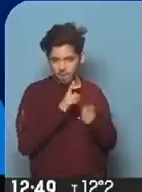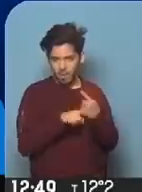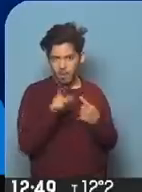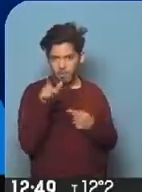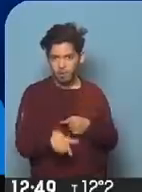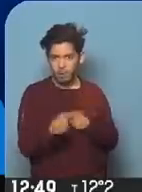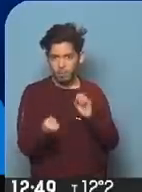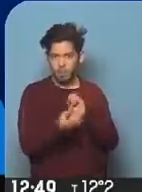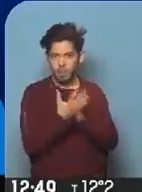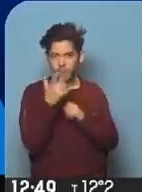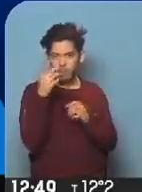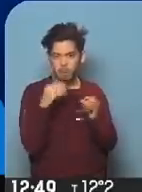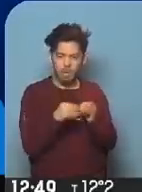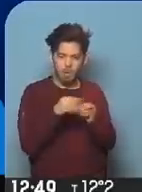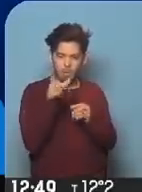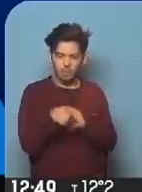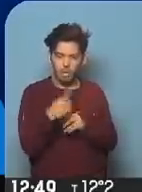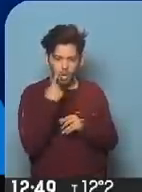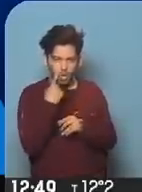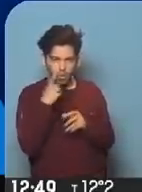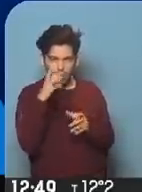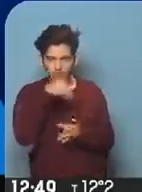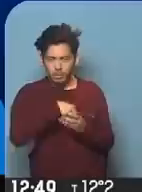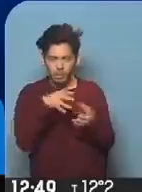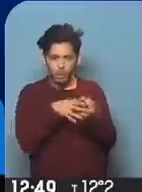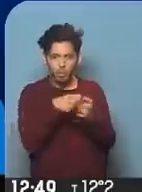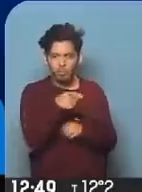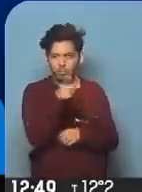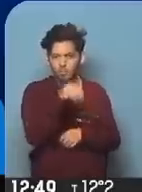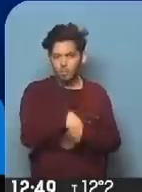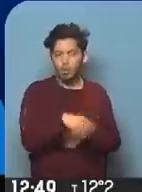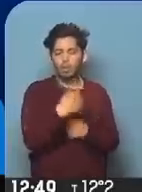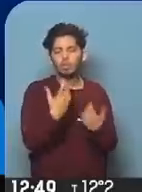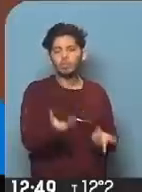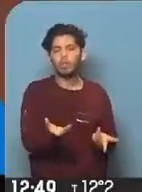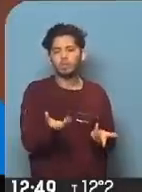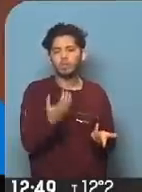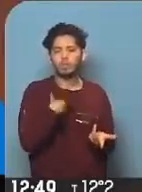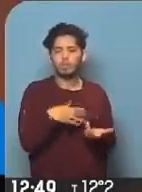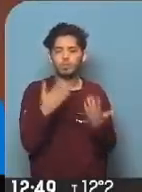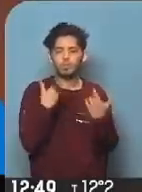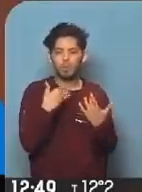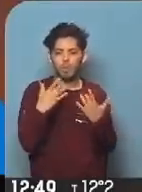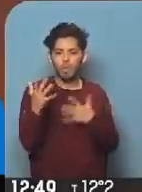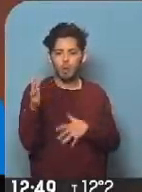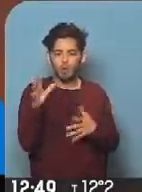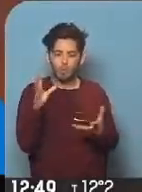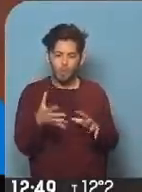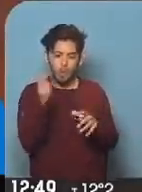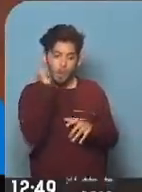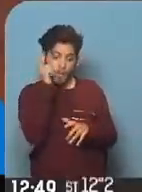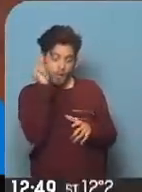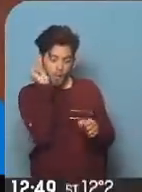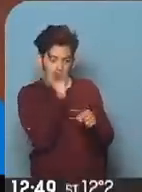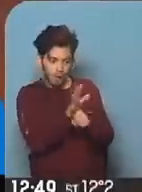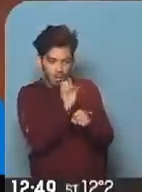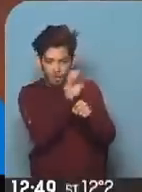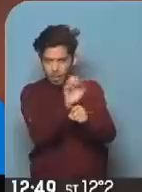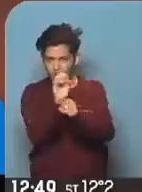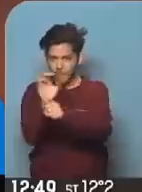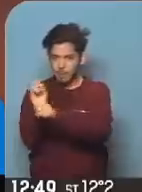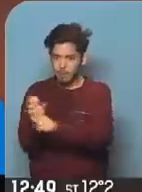es un amigo, es una persona conocida, es alguien de tu núcleo interno. Entonces vos podés tener una capacidad de movilización de tus ideas muy grande,